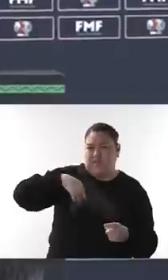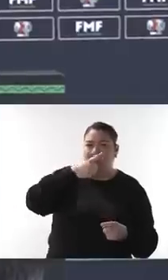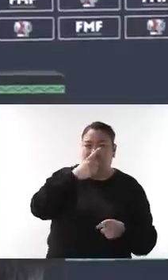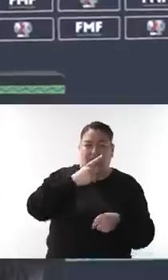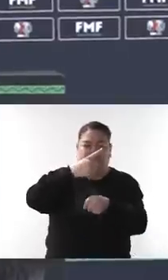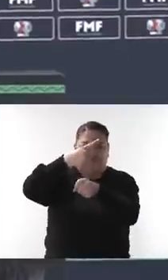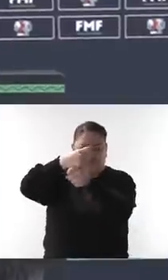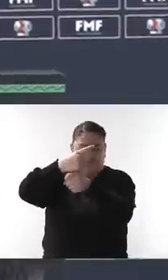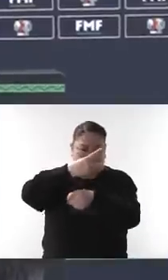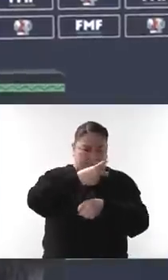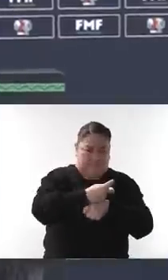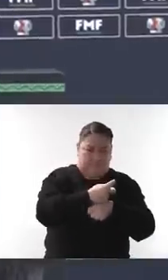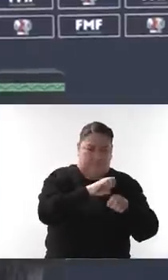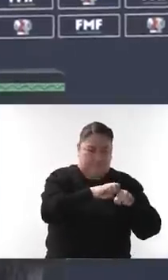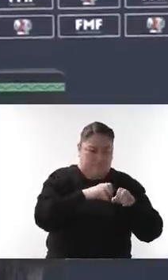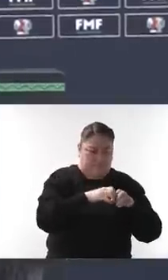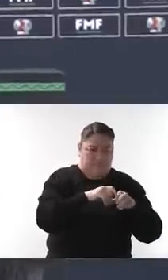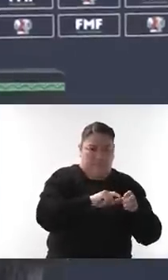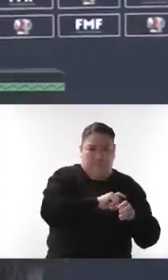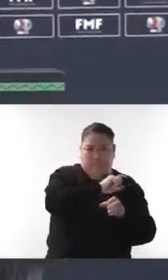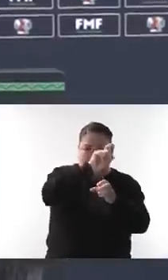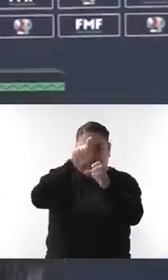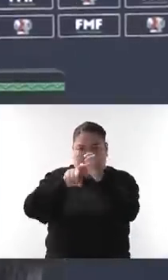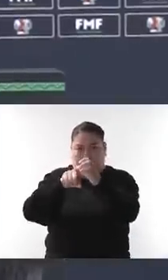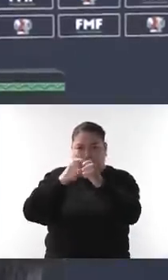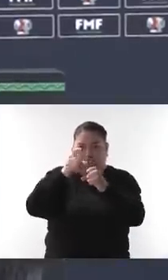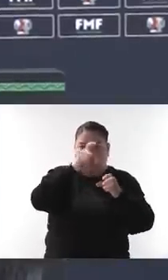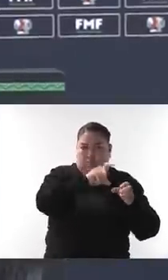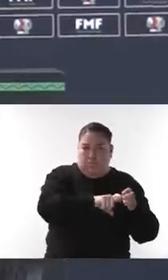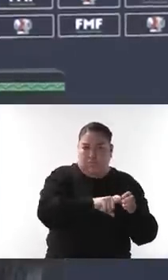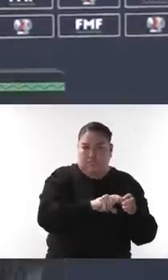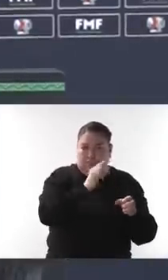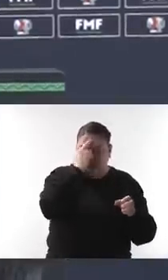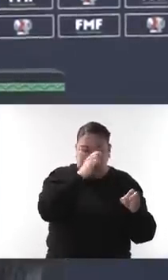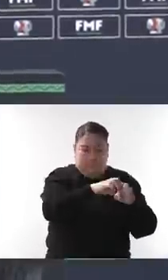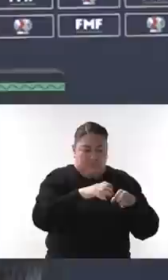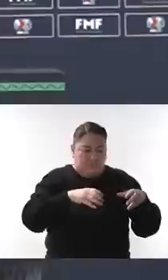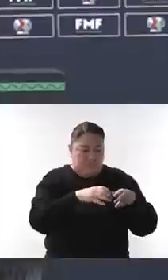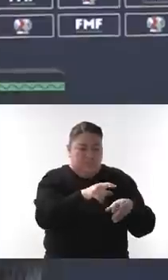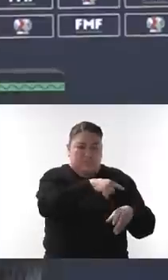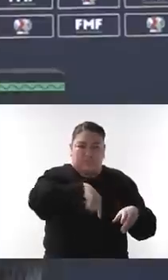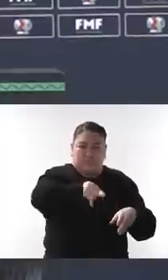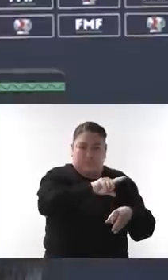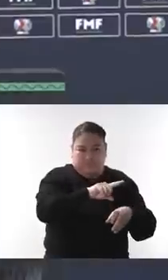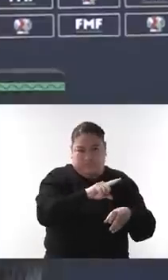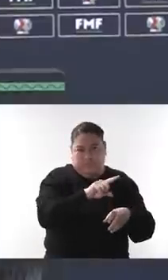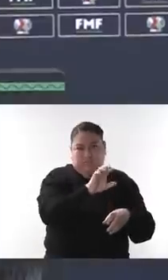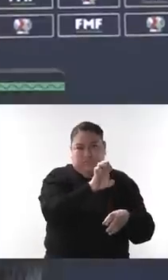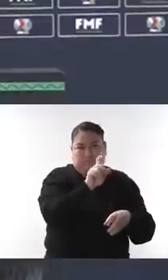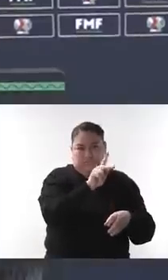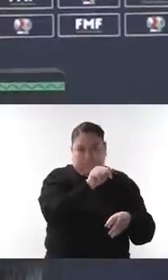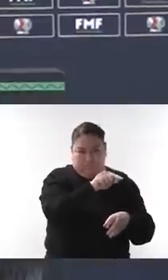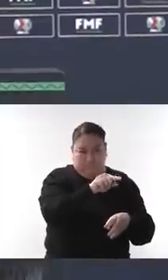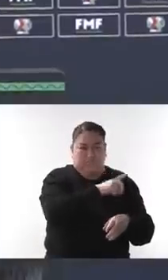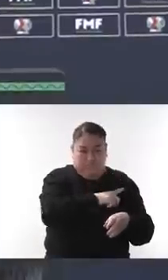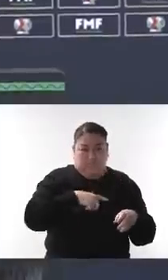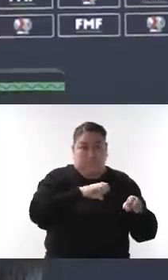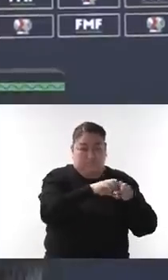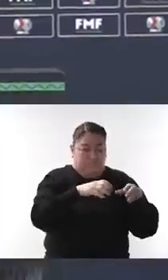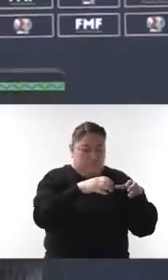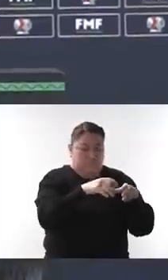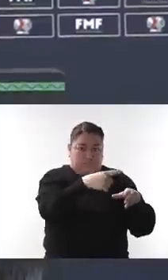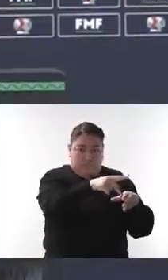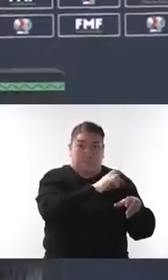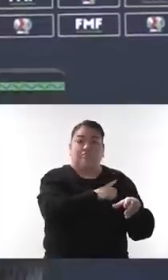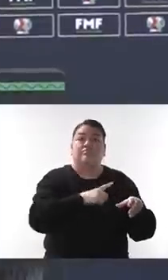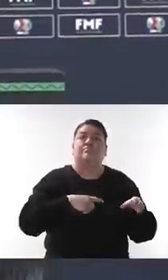las molestias que quizá muchos clubes de expansión les genera, la certificación, que si cumplen o no cumplen? ¿Es